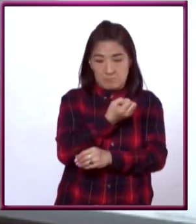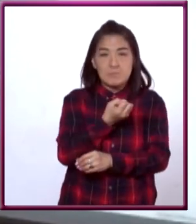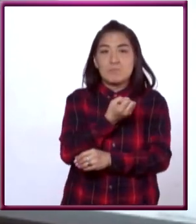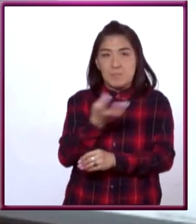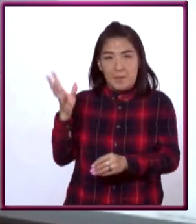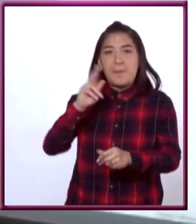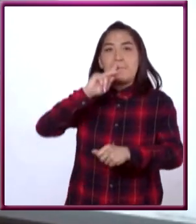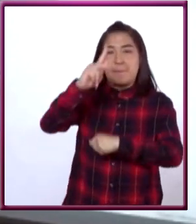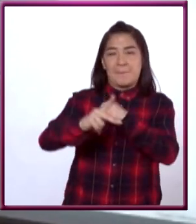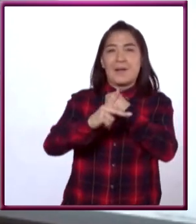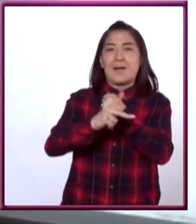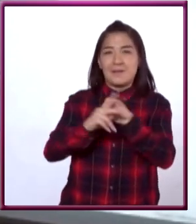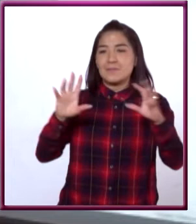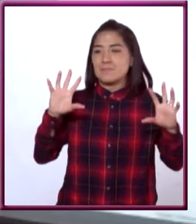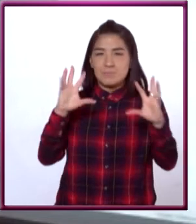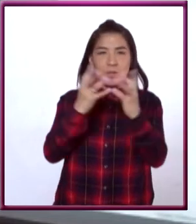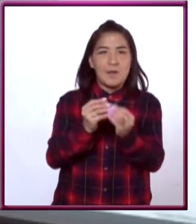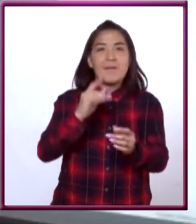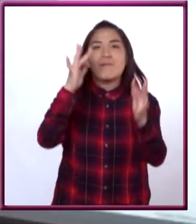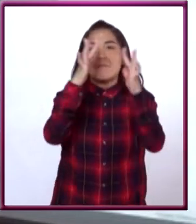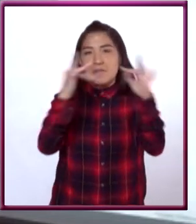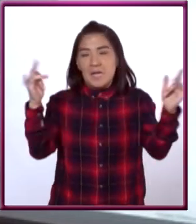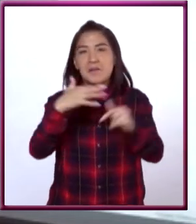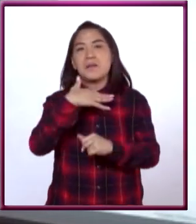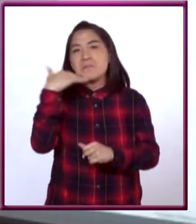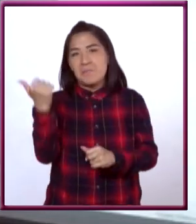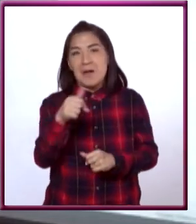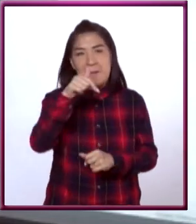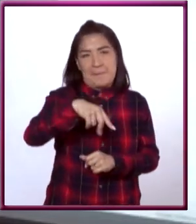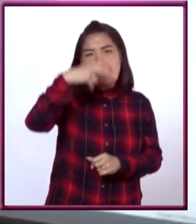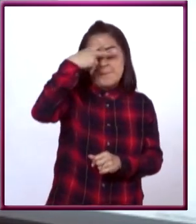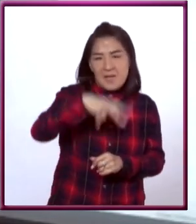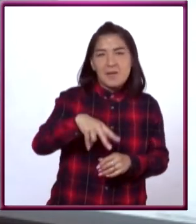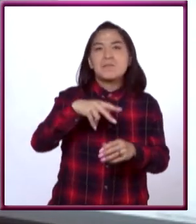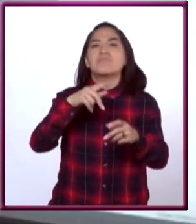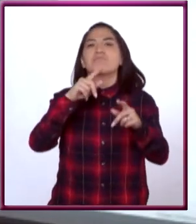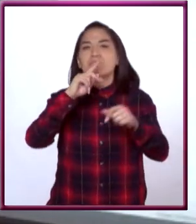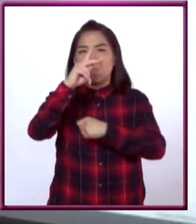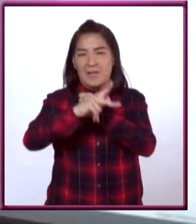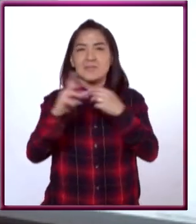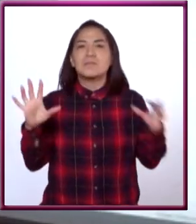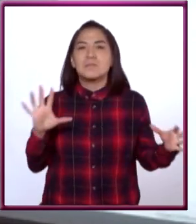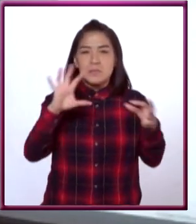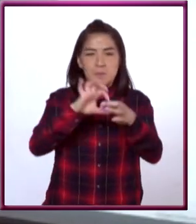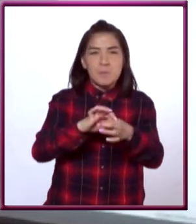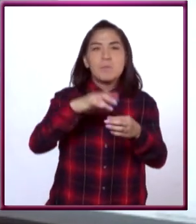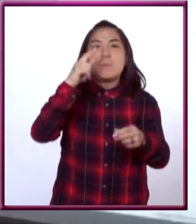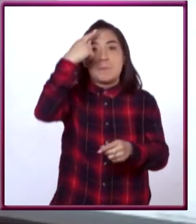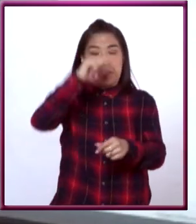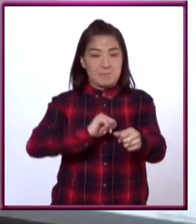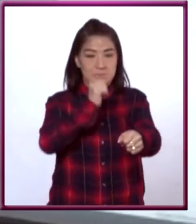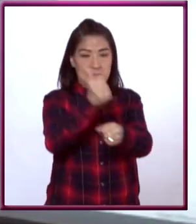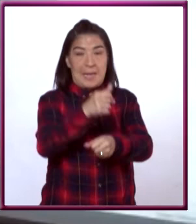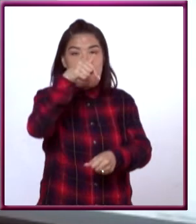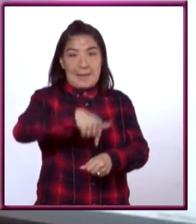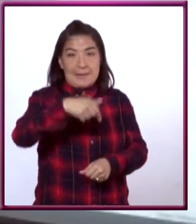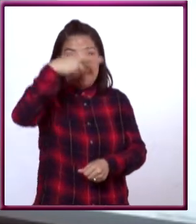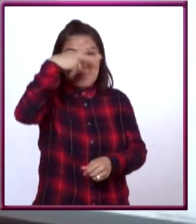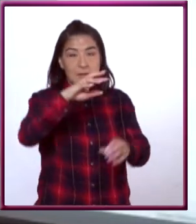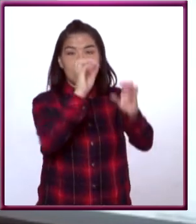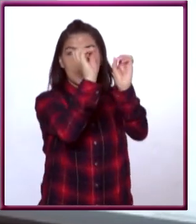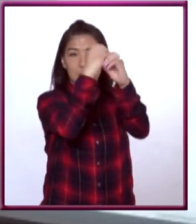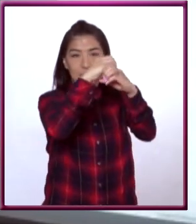varios países, Francia, Alemania, México, para diseñar un telescopio que se va a instalar en México